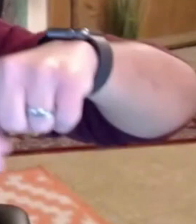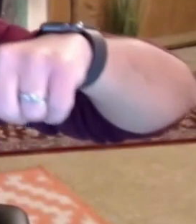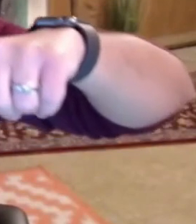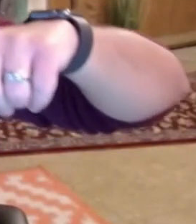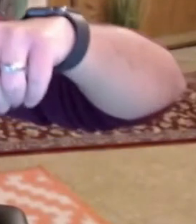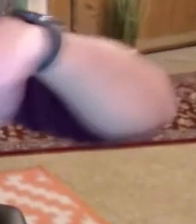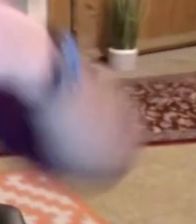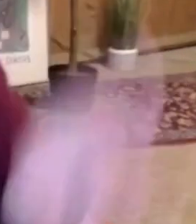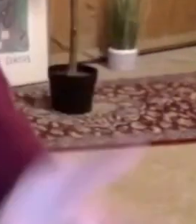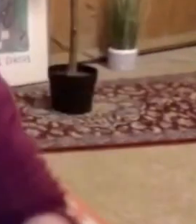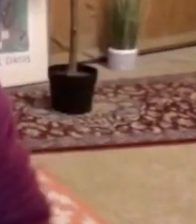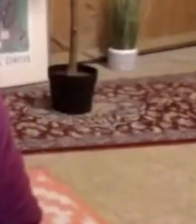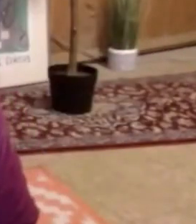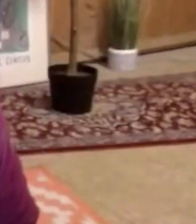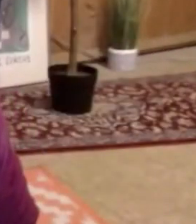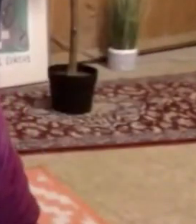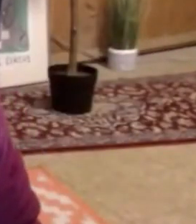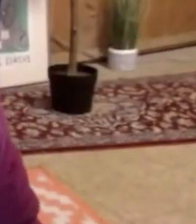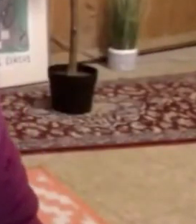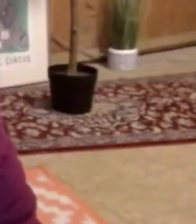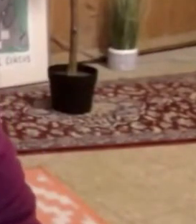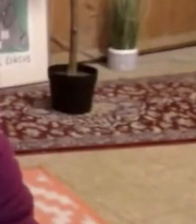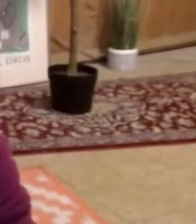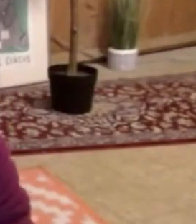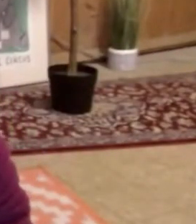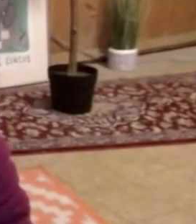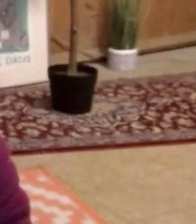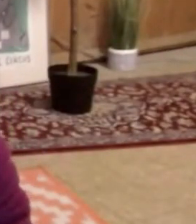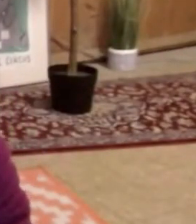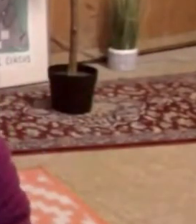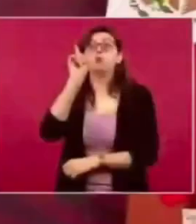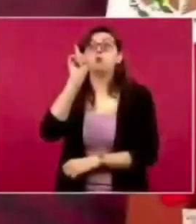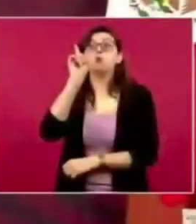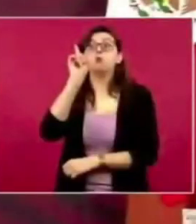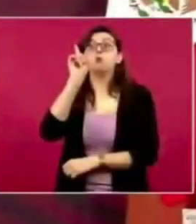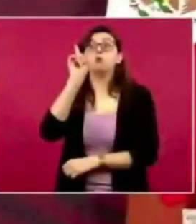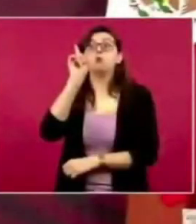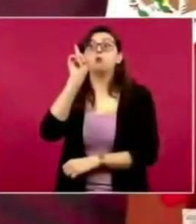Palacio Nacional. Esto fue lo que respondió el presidente López Obrador.